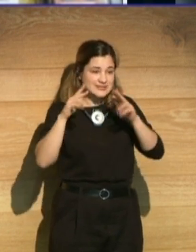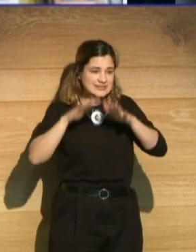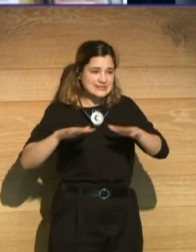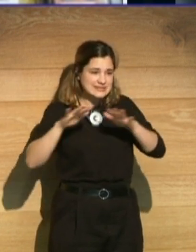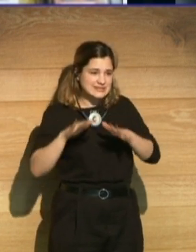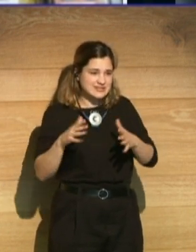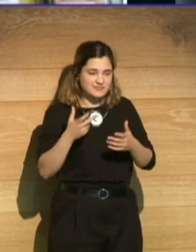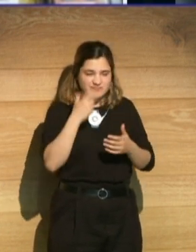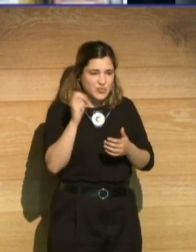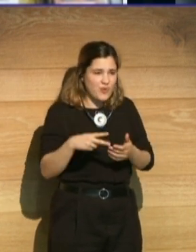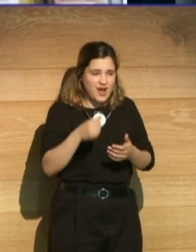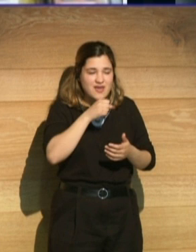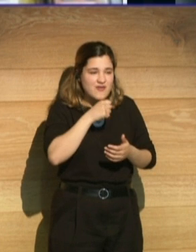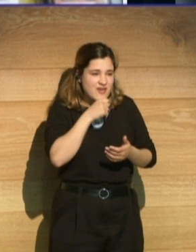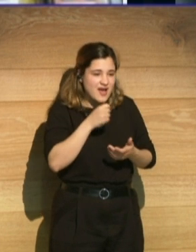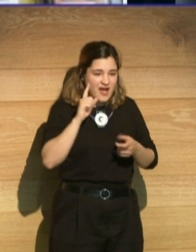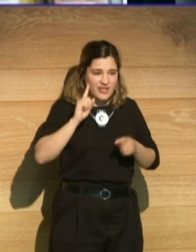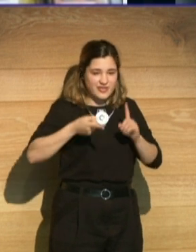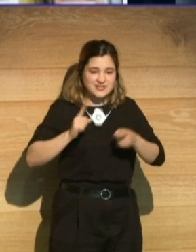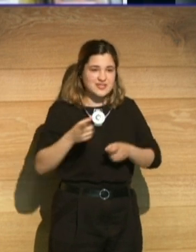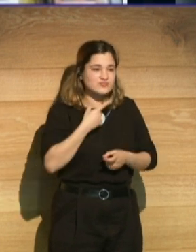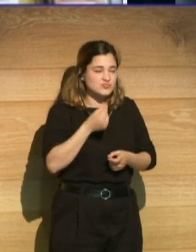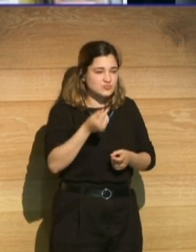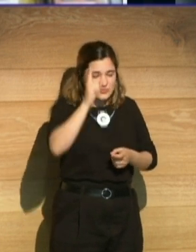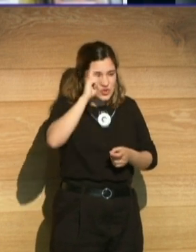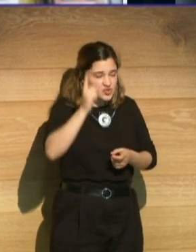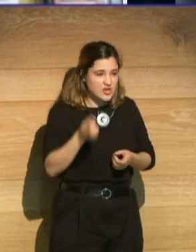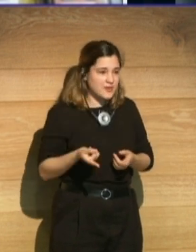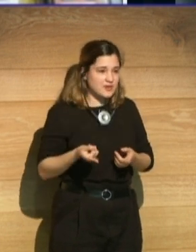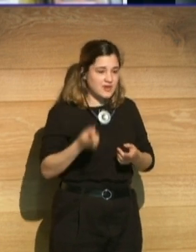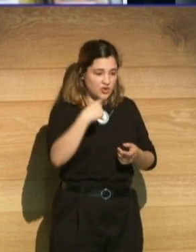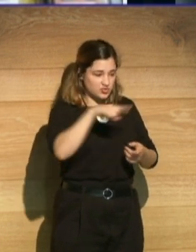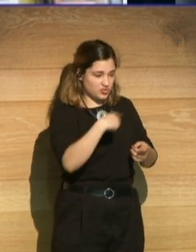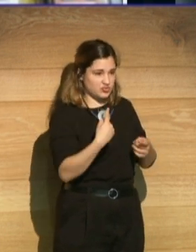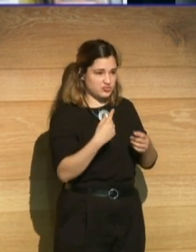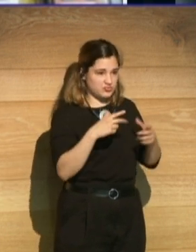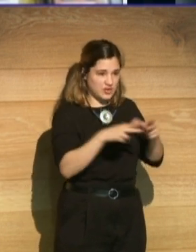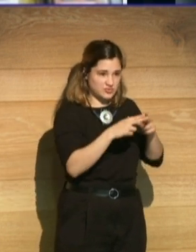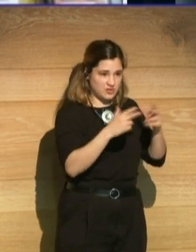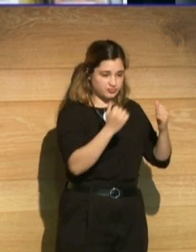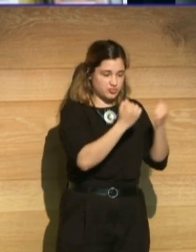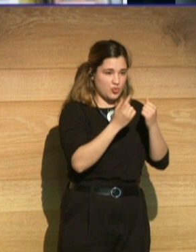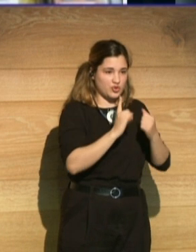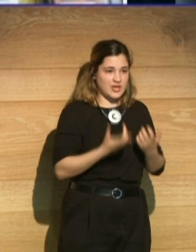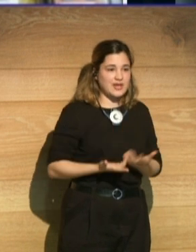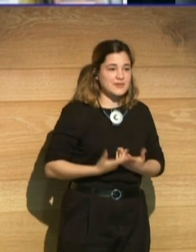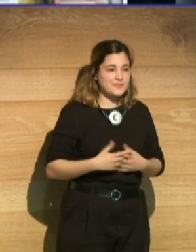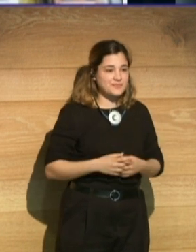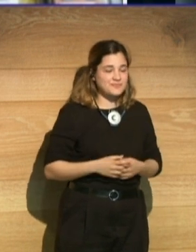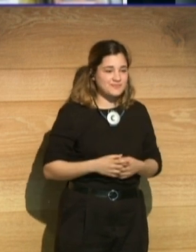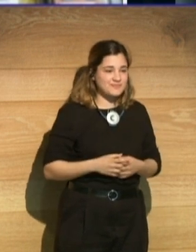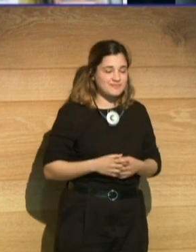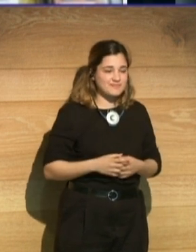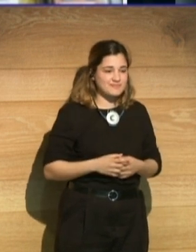ineficaz, es vieja, que no sabe decidir, que no sabe protegernos a nosotros. Hay una desconfianza difundida y